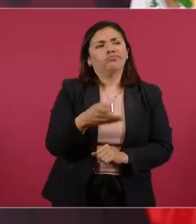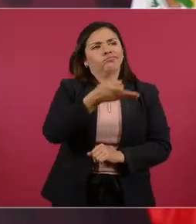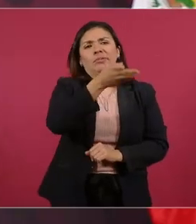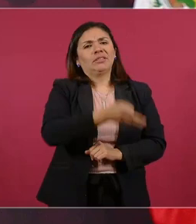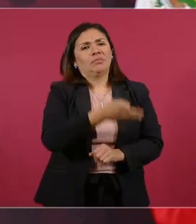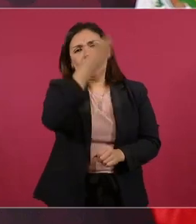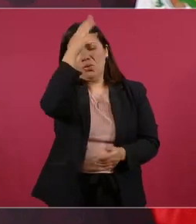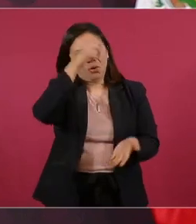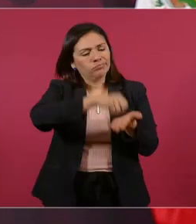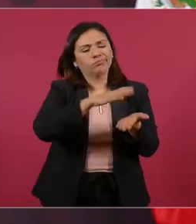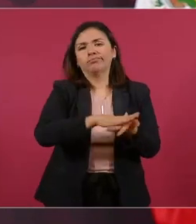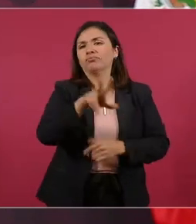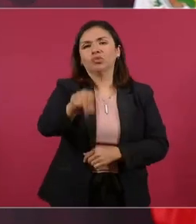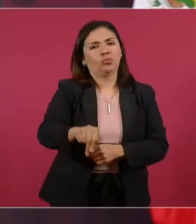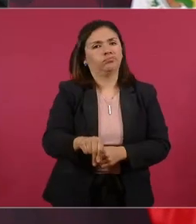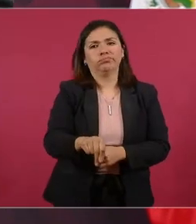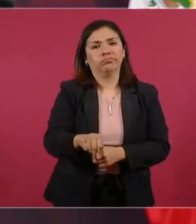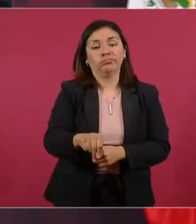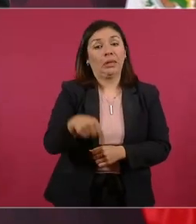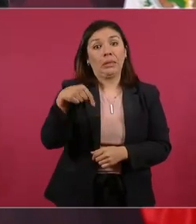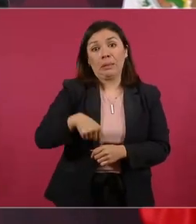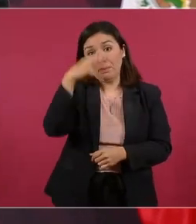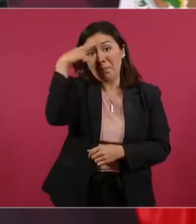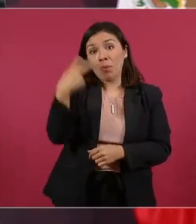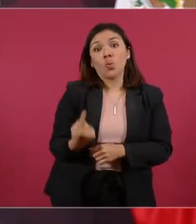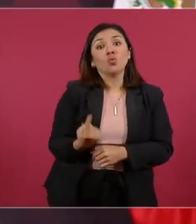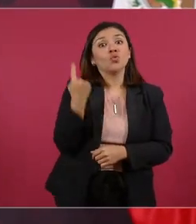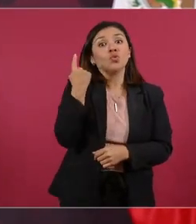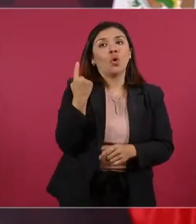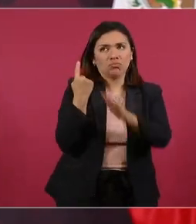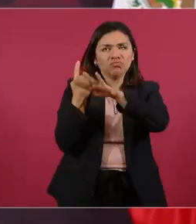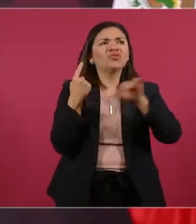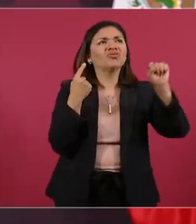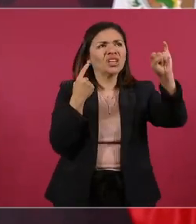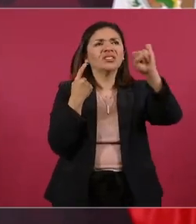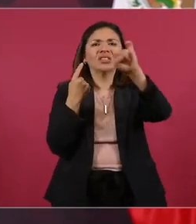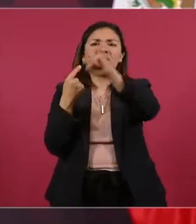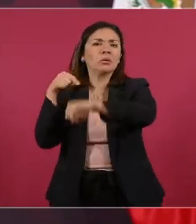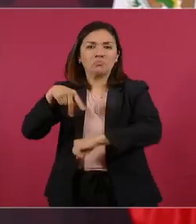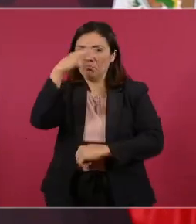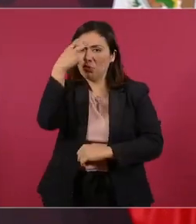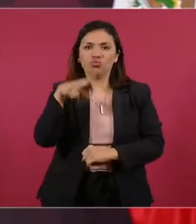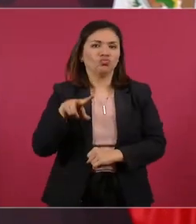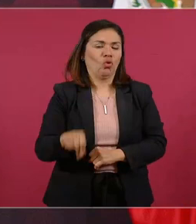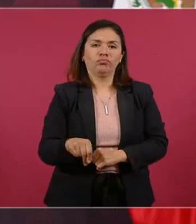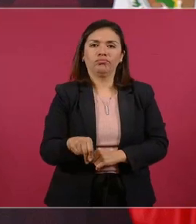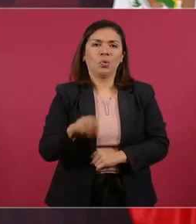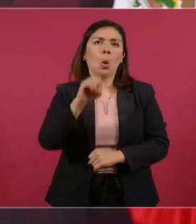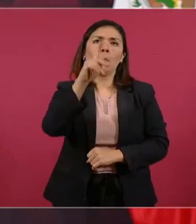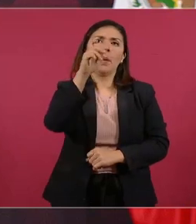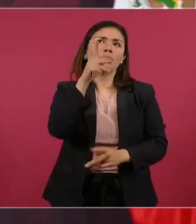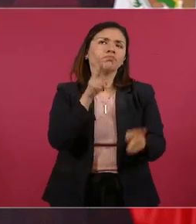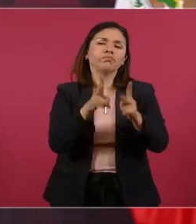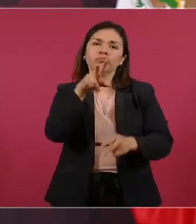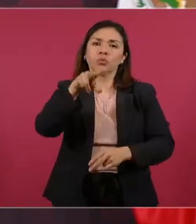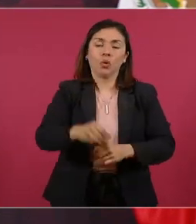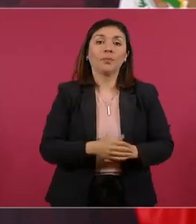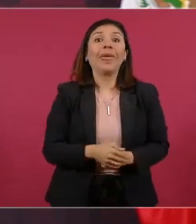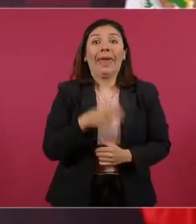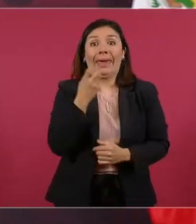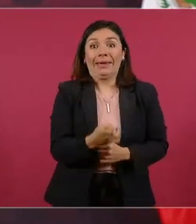acuerdo. Fue el único país que no aceptó en la OPEP. Entonces él me